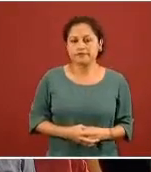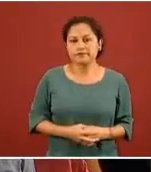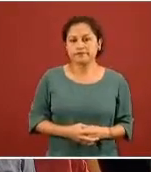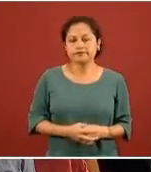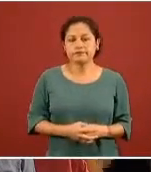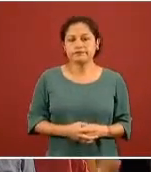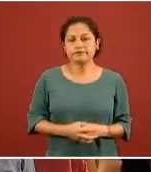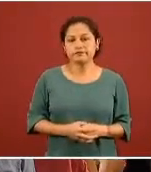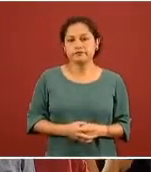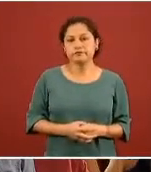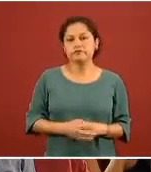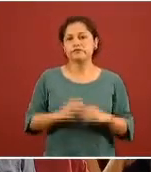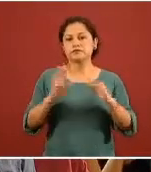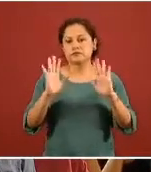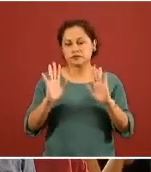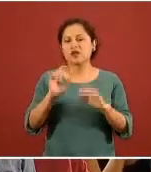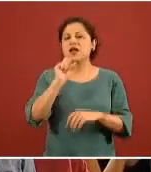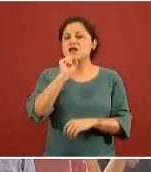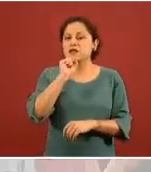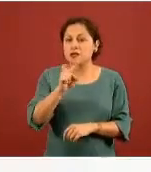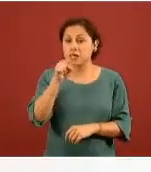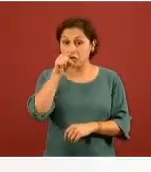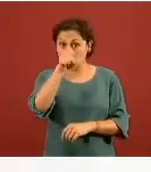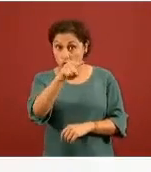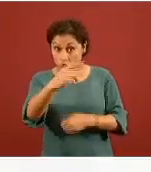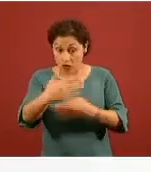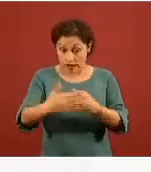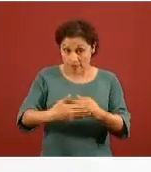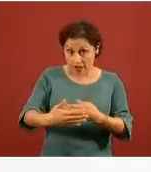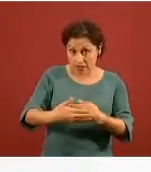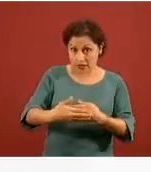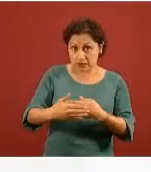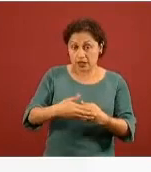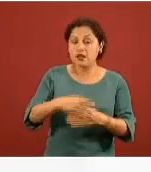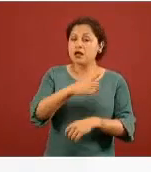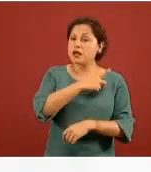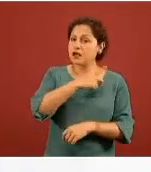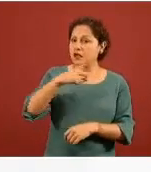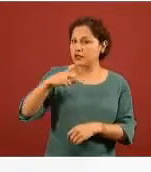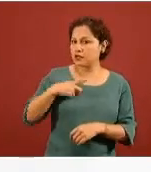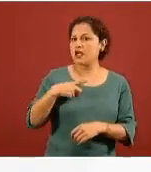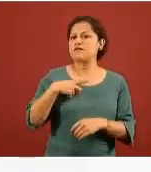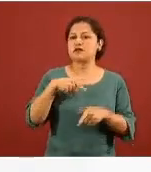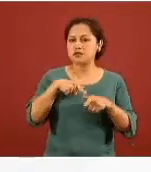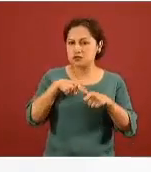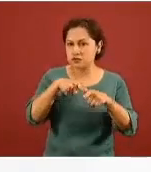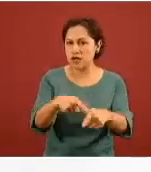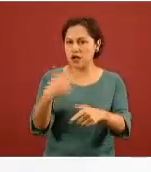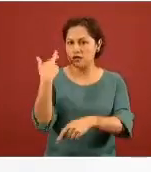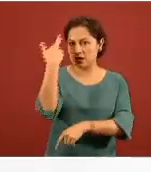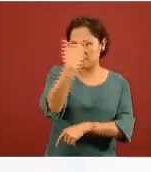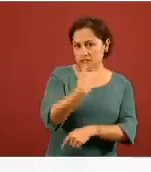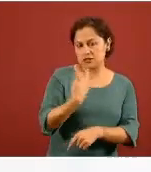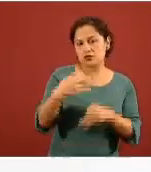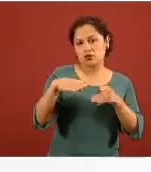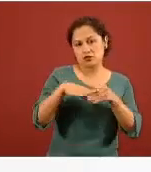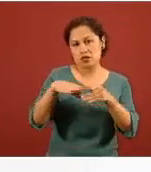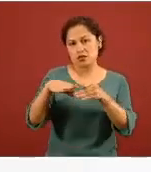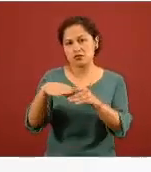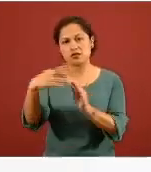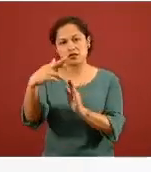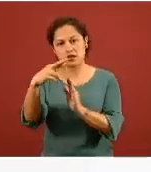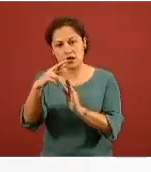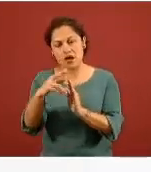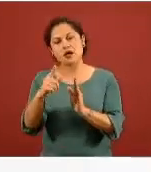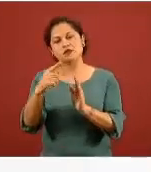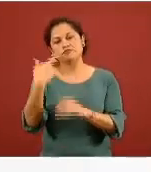Y finalmente, si estás embarazada, recuerda acudir a tu consulta prenatal siguiendo las indicaciones del personal de salud de tu